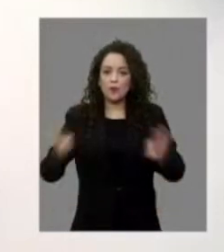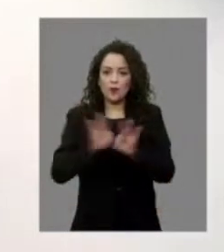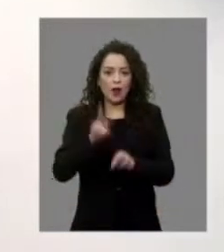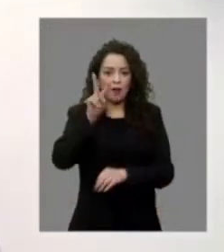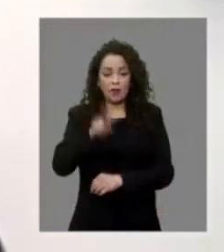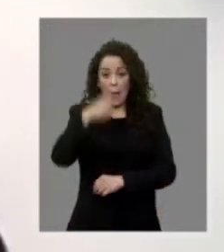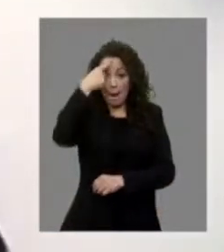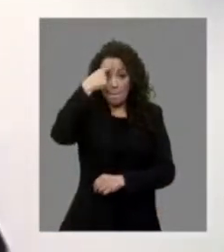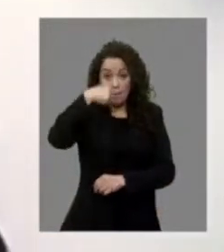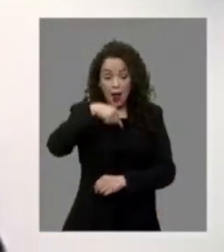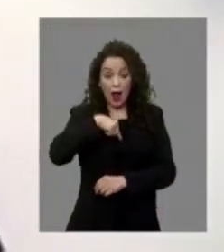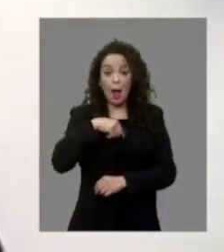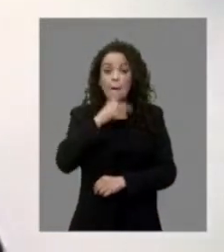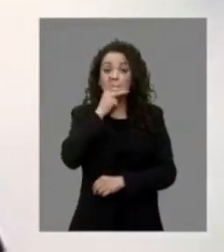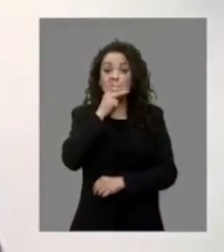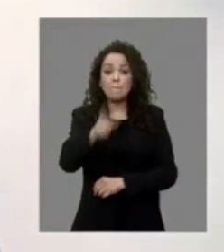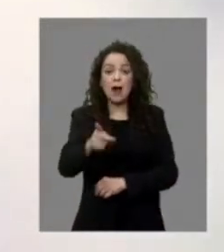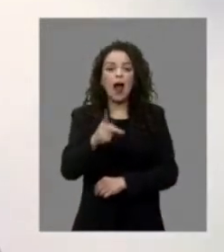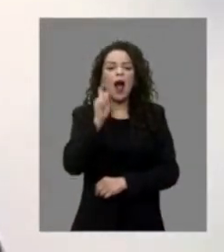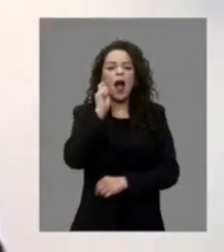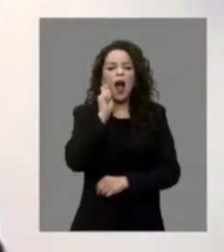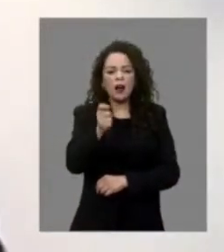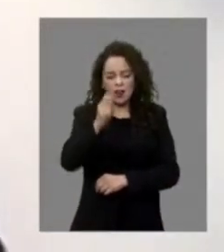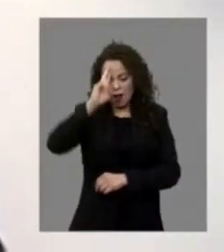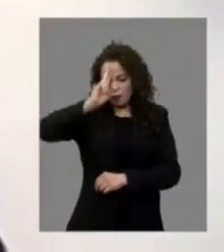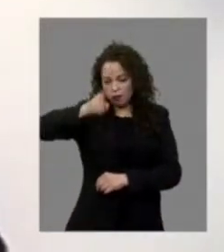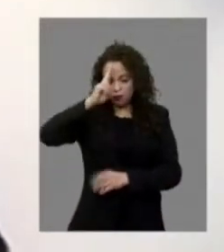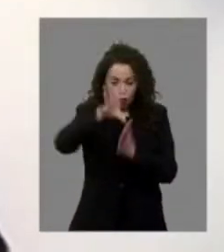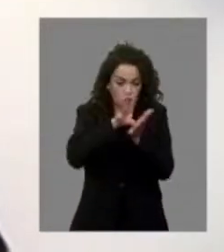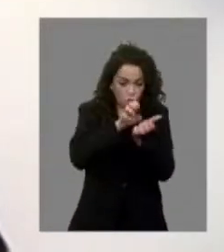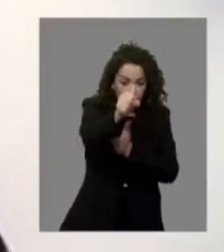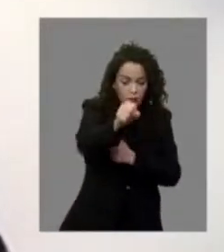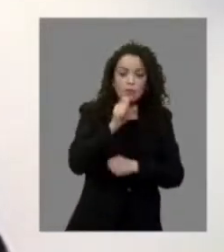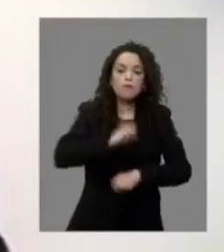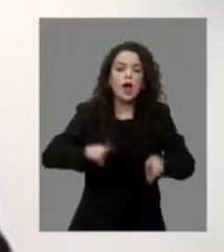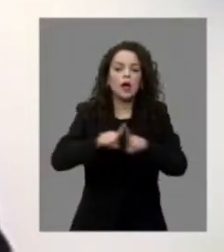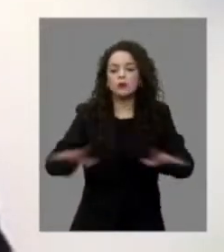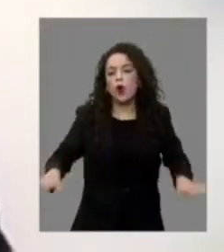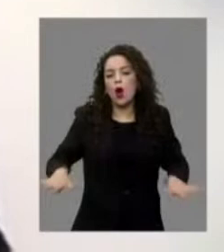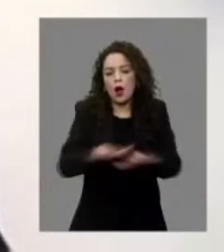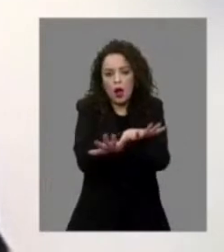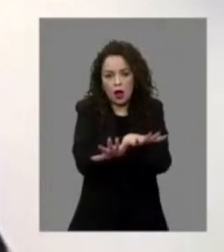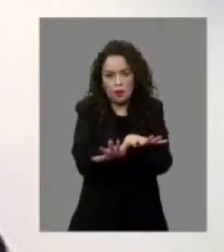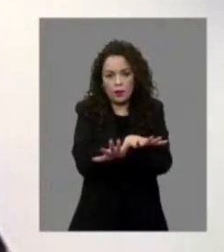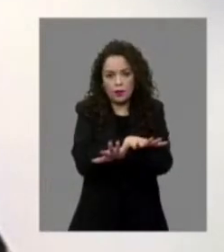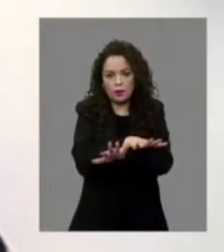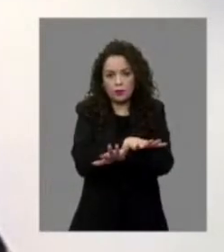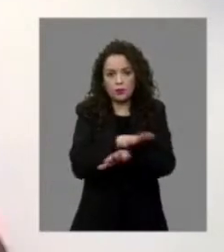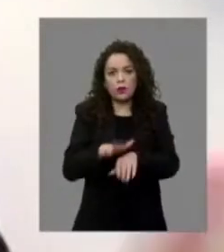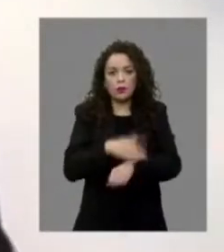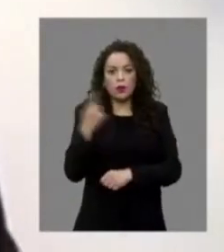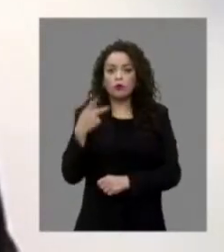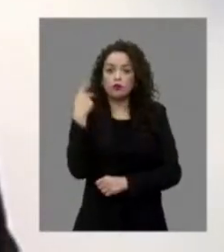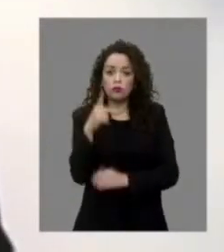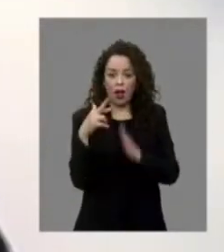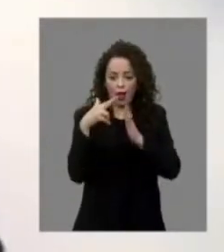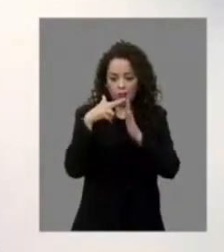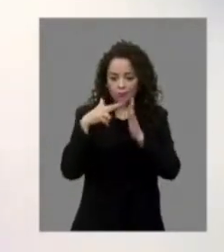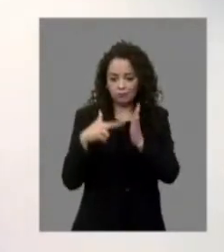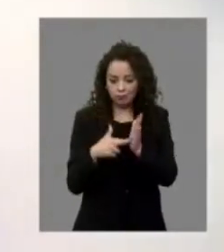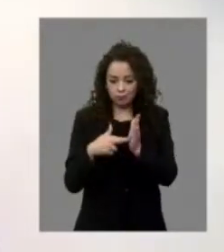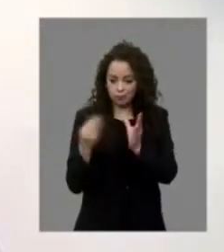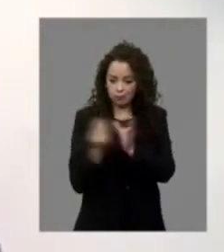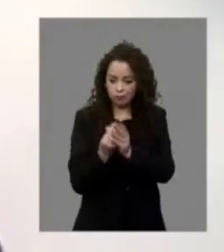palabra restricción constitucional cambió también a partir del parámetro de regularidad